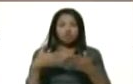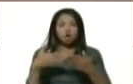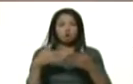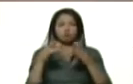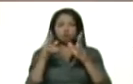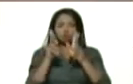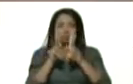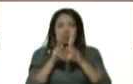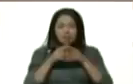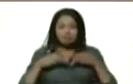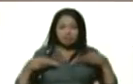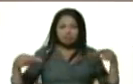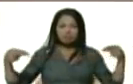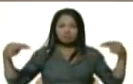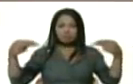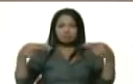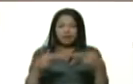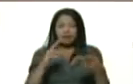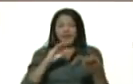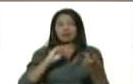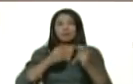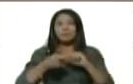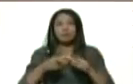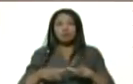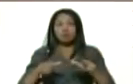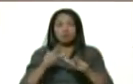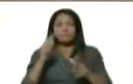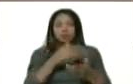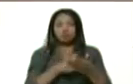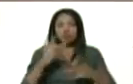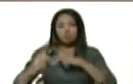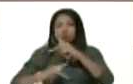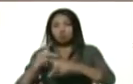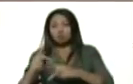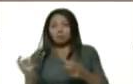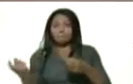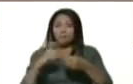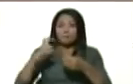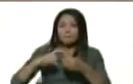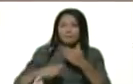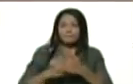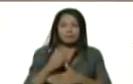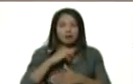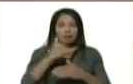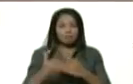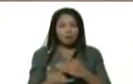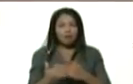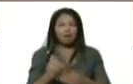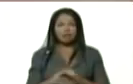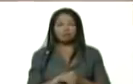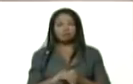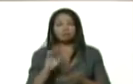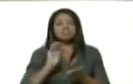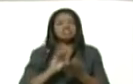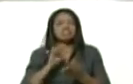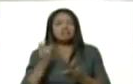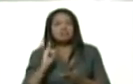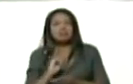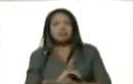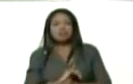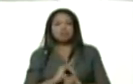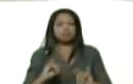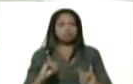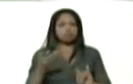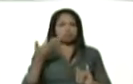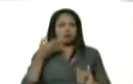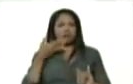1 millón de hectáreas para convertirlas en 1 millón de hectáreas productivas que se sumen al plan central ya